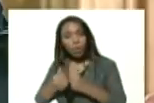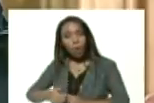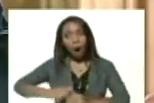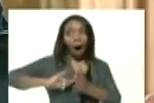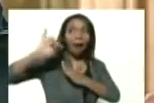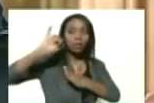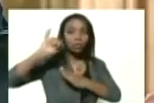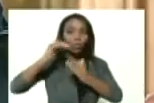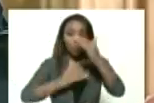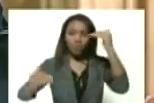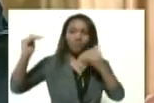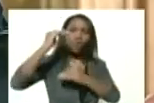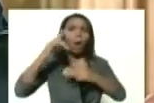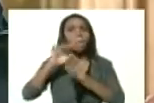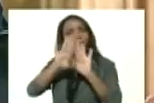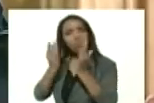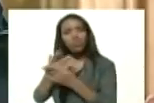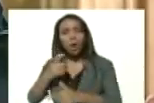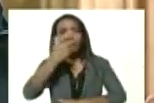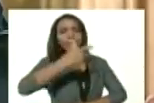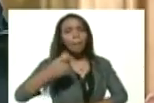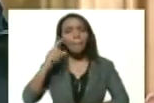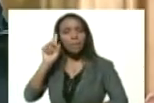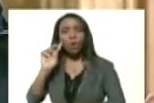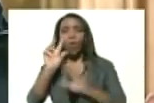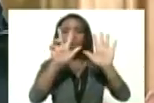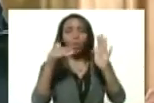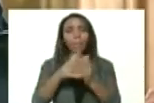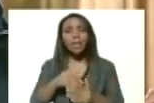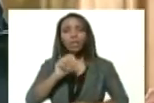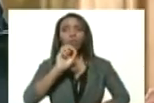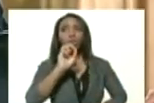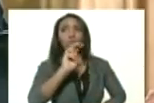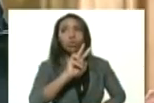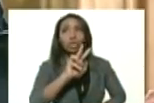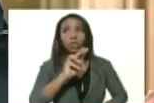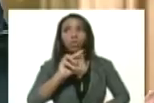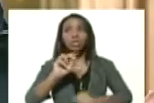del mundo en casos 8.271